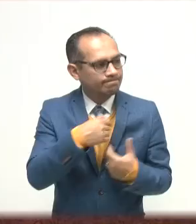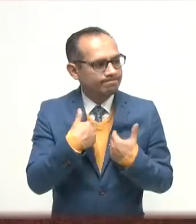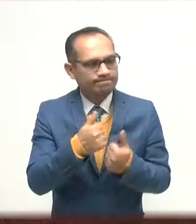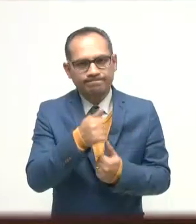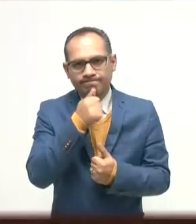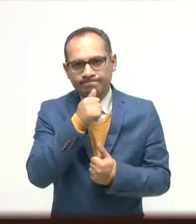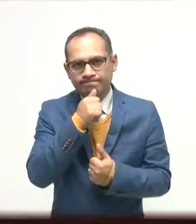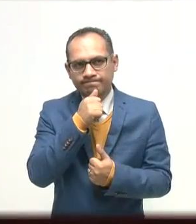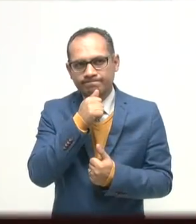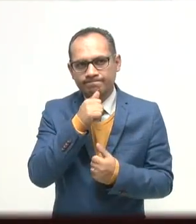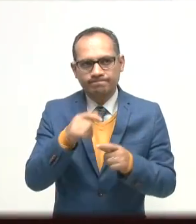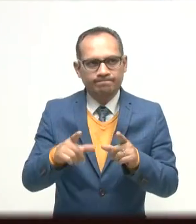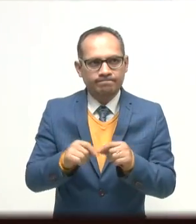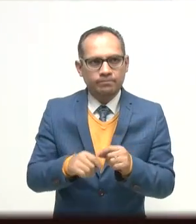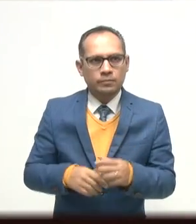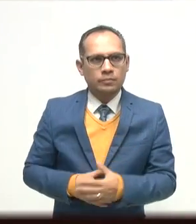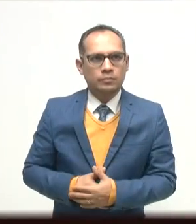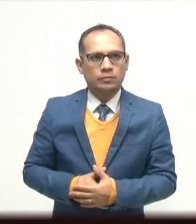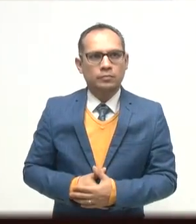gracias